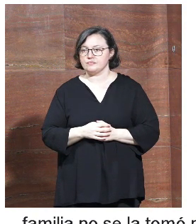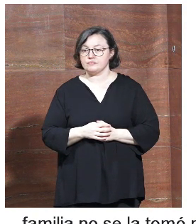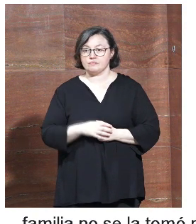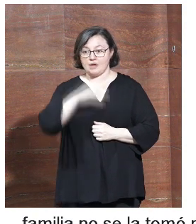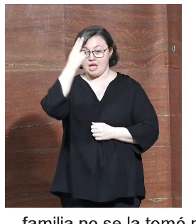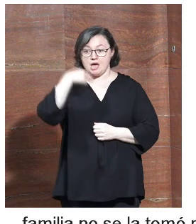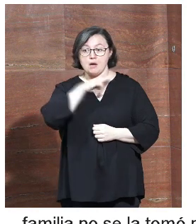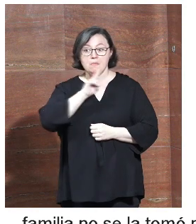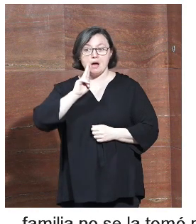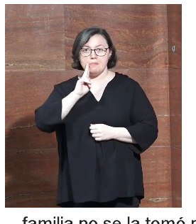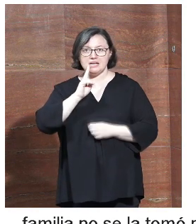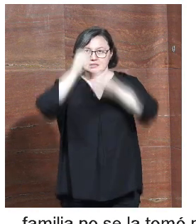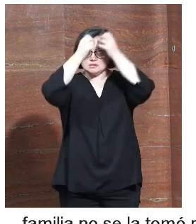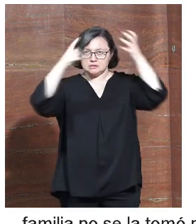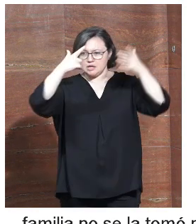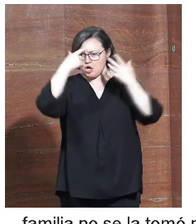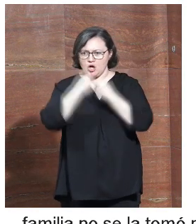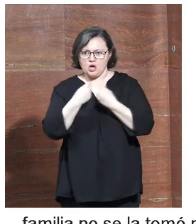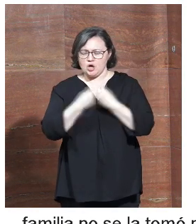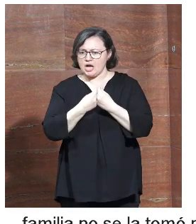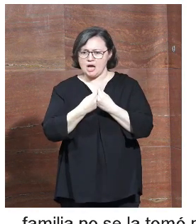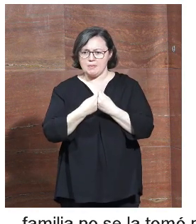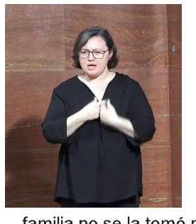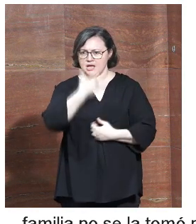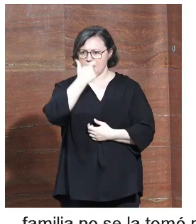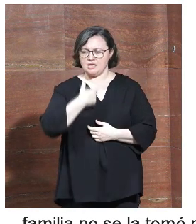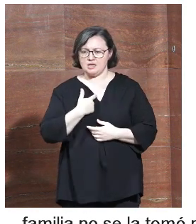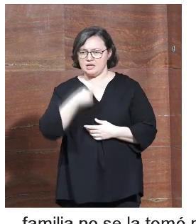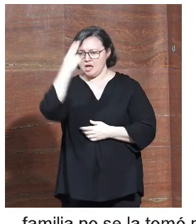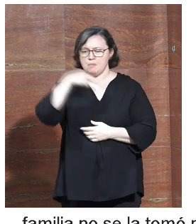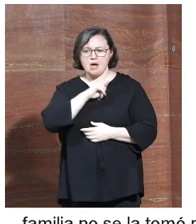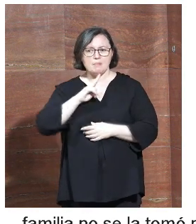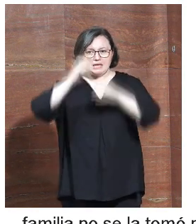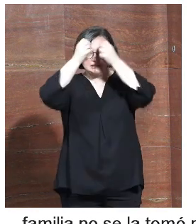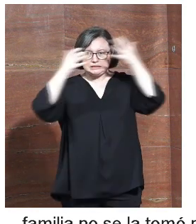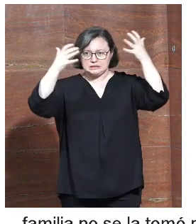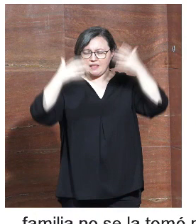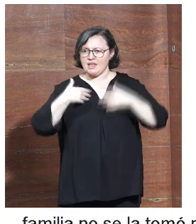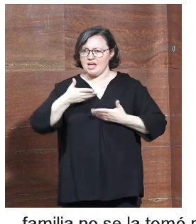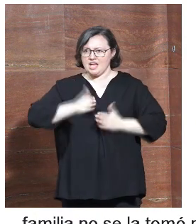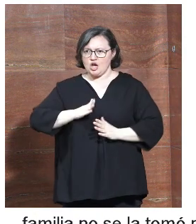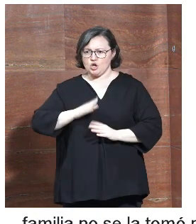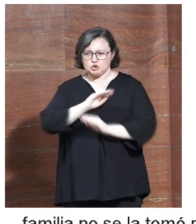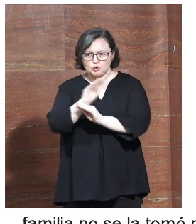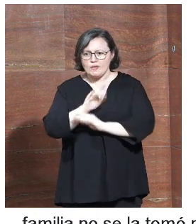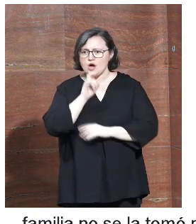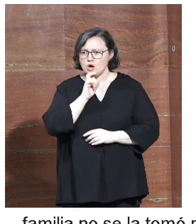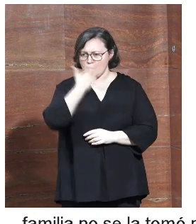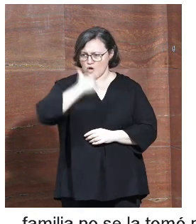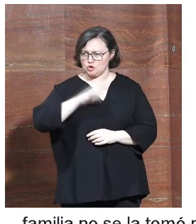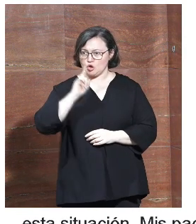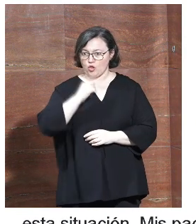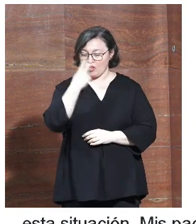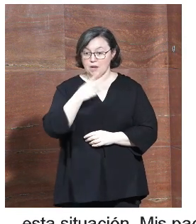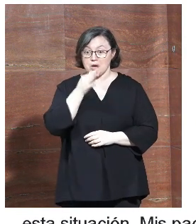Mis padres solo podían pensar cómo yo, siendo una persona sordociega, podría cuidar a mis hijos y además teniendo un